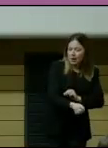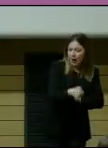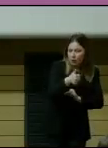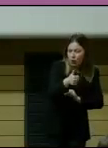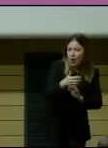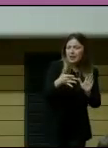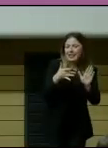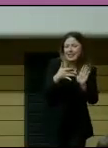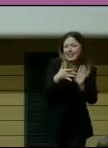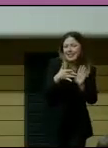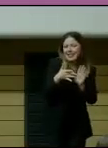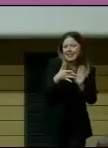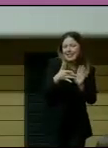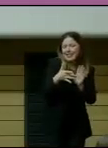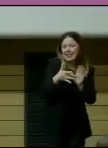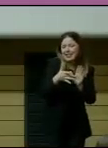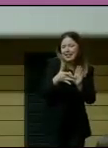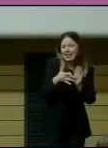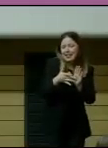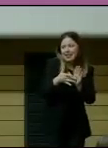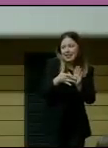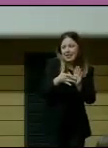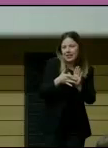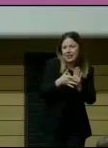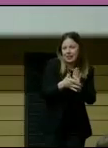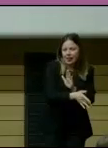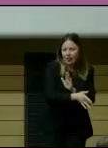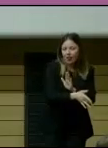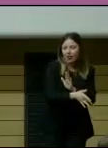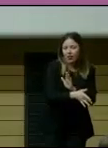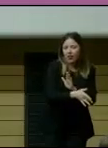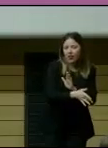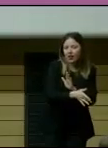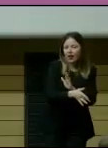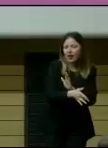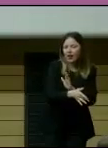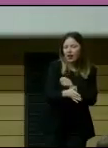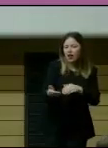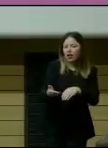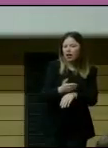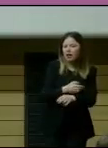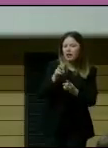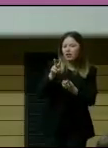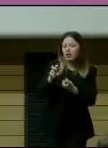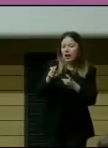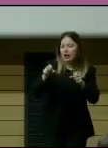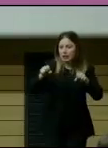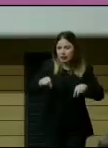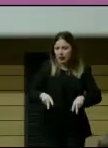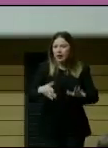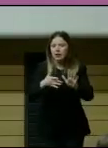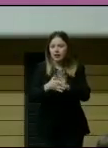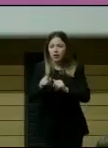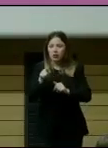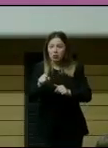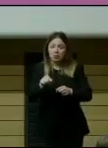no necesita pues todo los que es verdad. Realmente tienes que tener los precursores que están sometidos a fiscalización, pero necesitas, sí, gente cualificada que te pueda